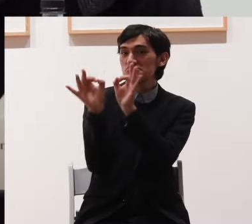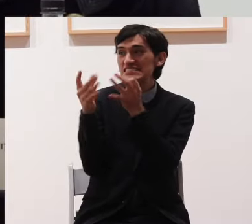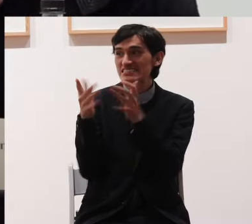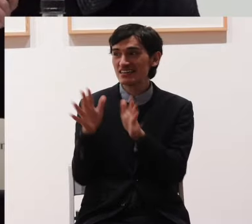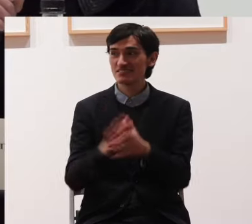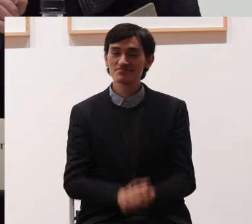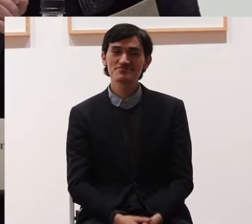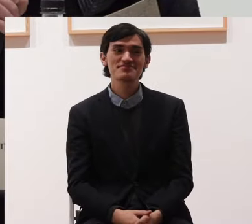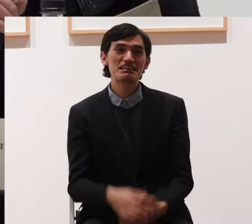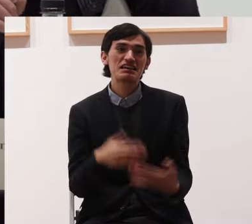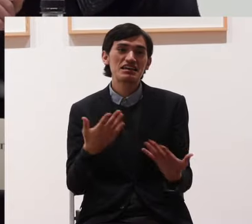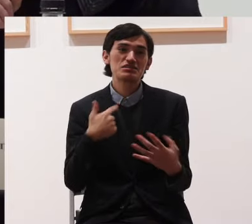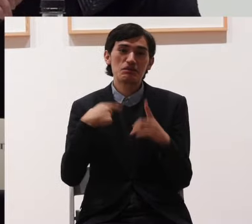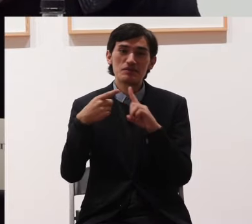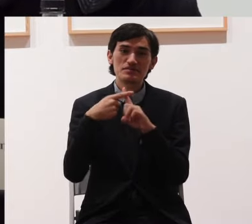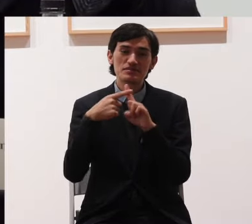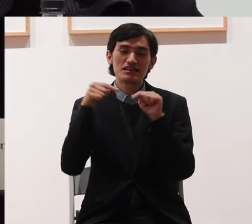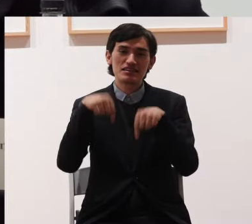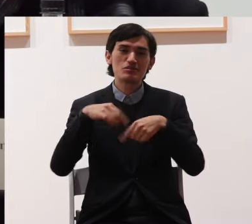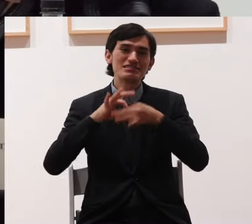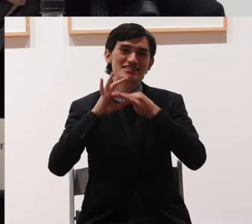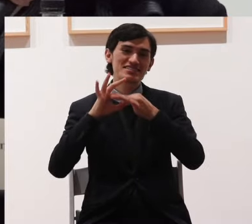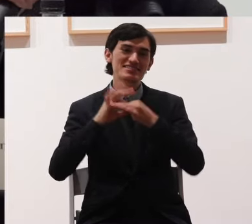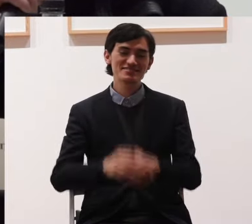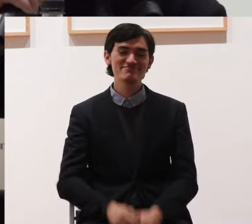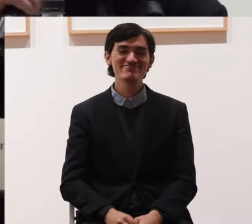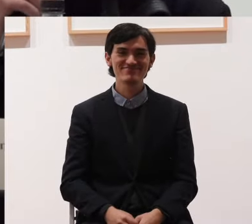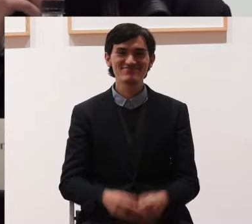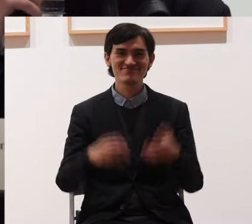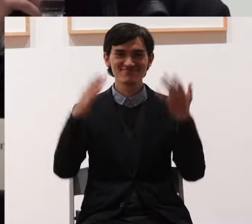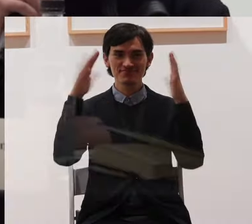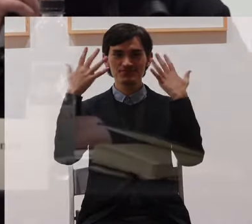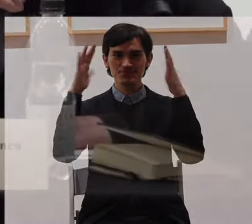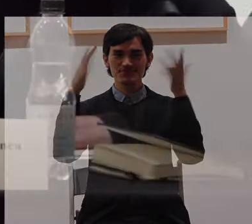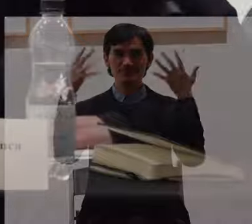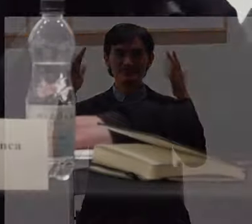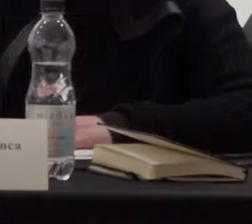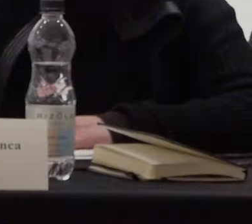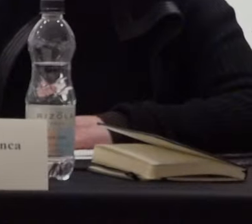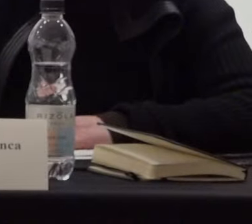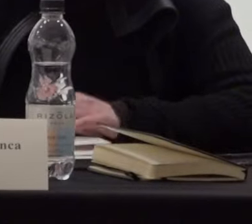lo han dicho. Y eso es mi participación aquí. Muchas gracias.